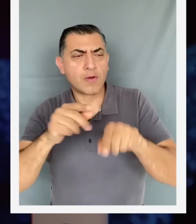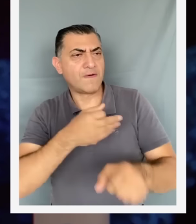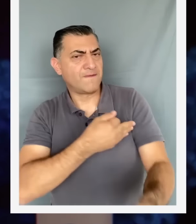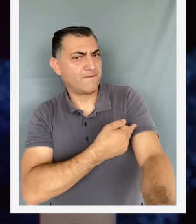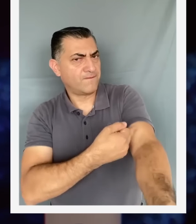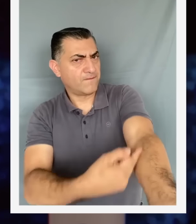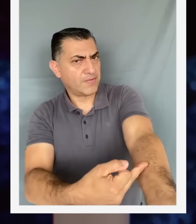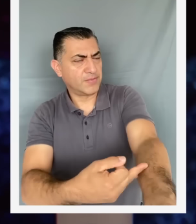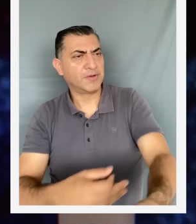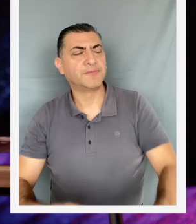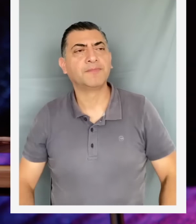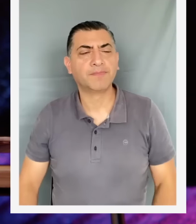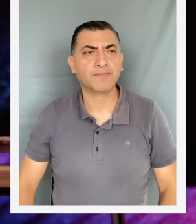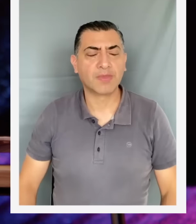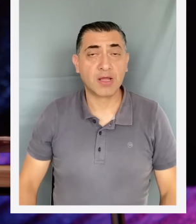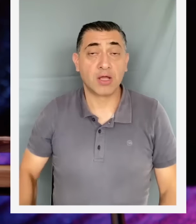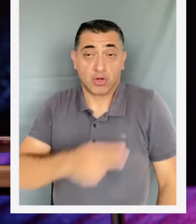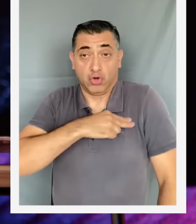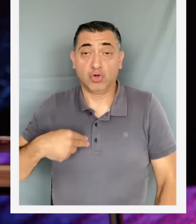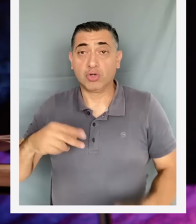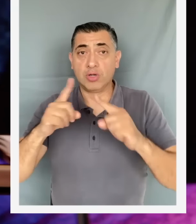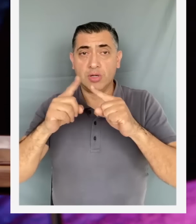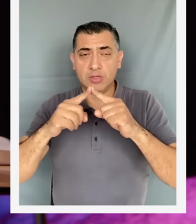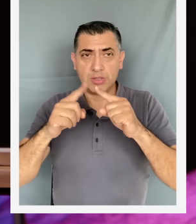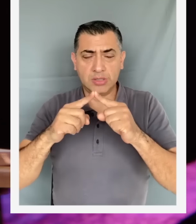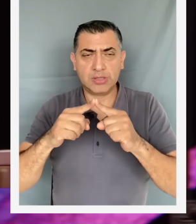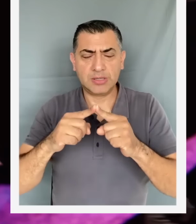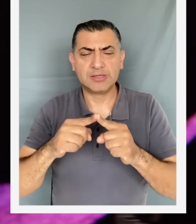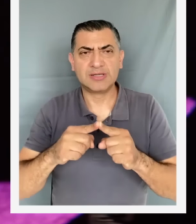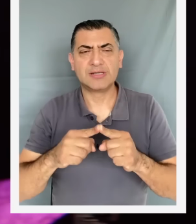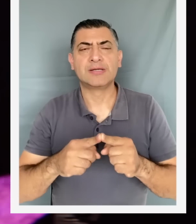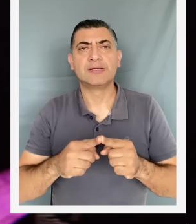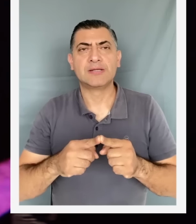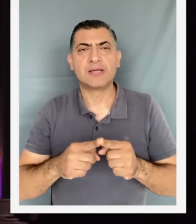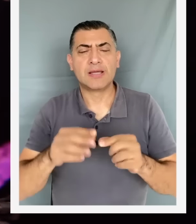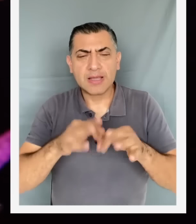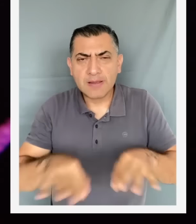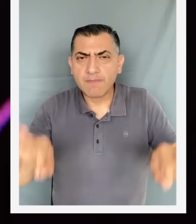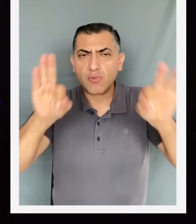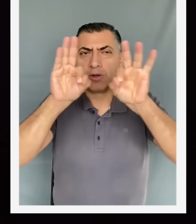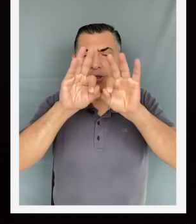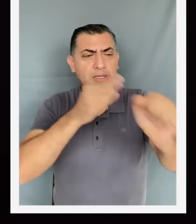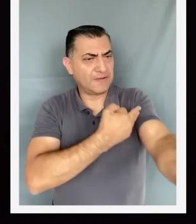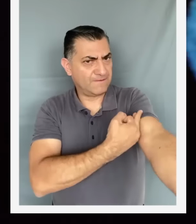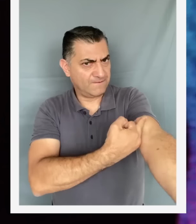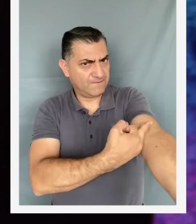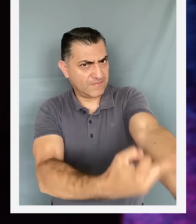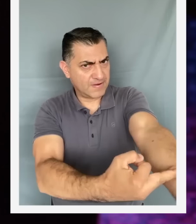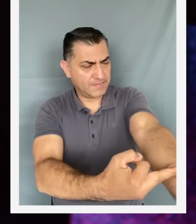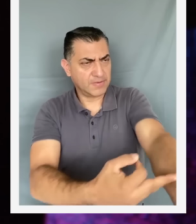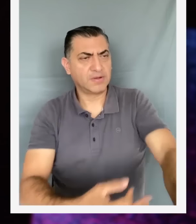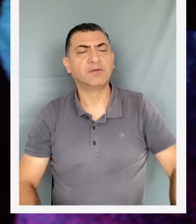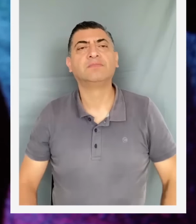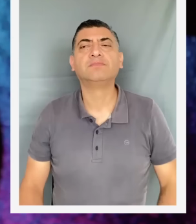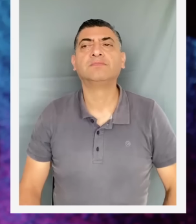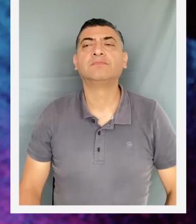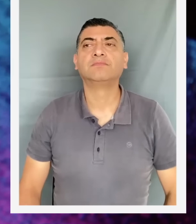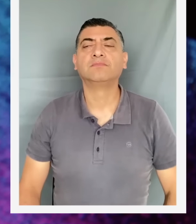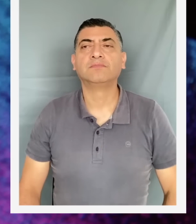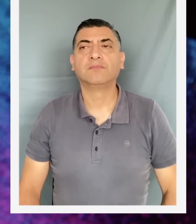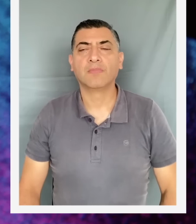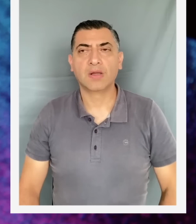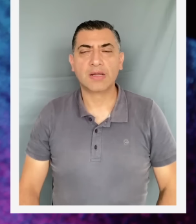centrales de esta iglesia y uno de ellos tiene que ver con familia a ver dígalo conmigo familia es un valor central